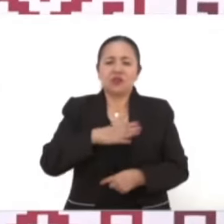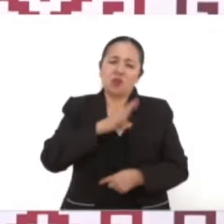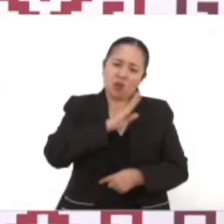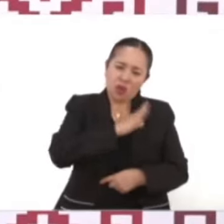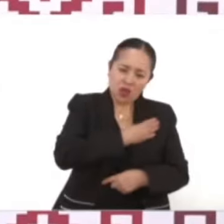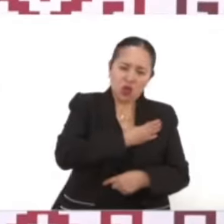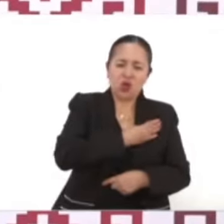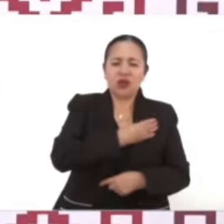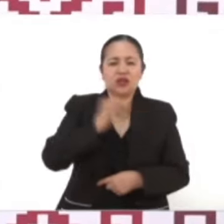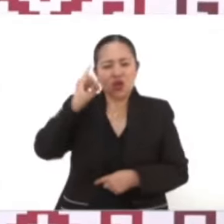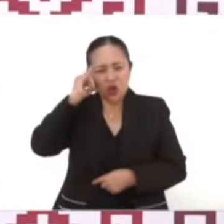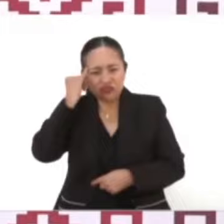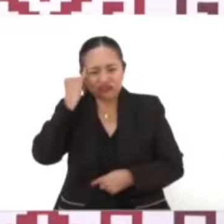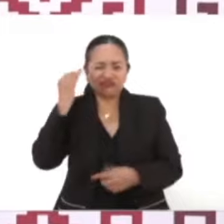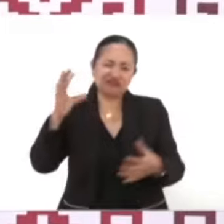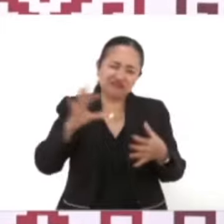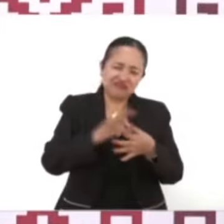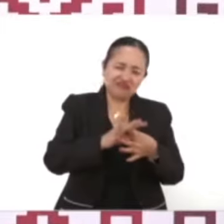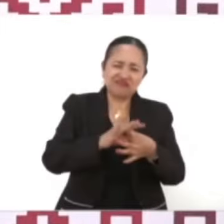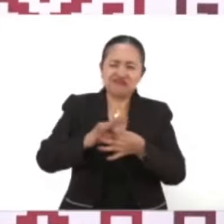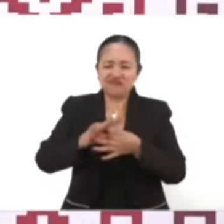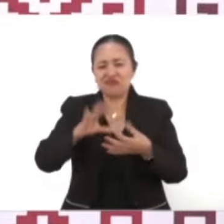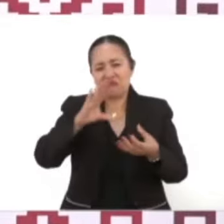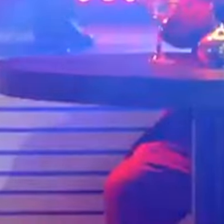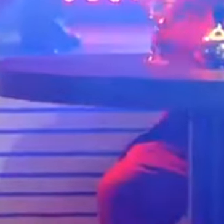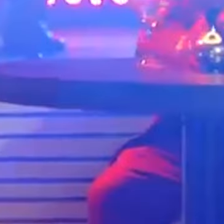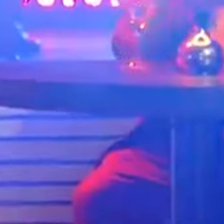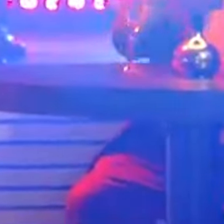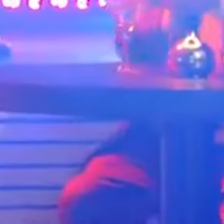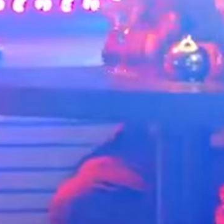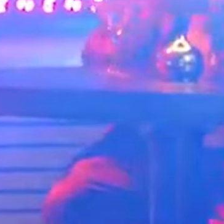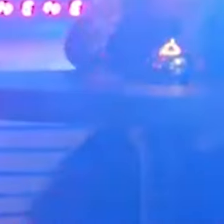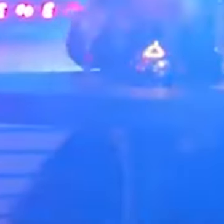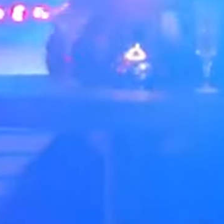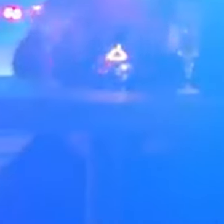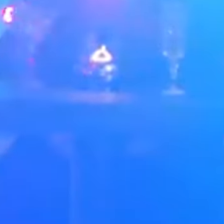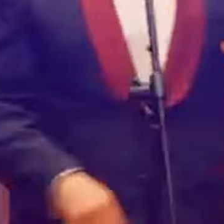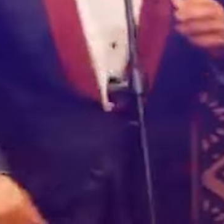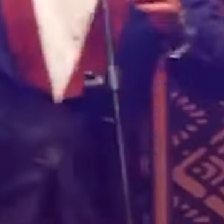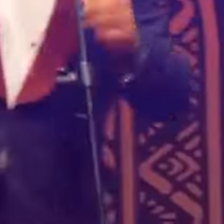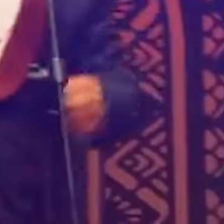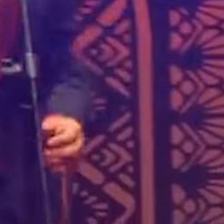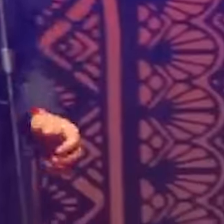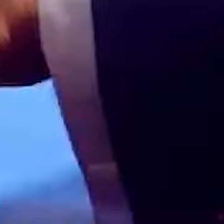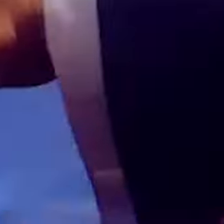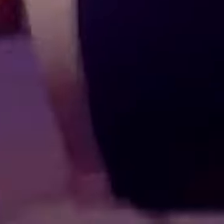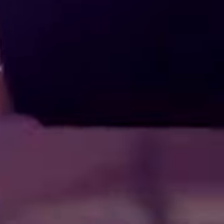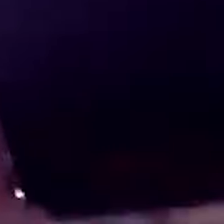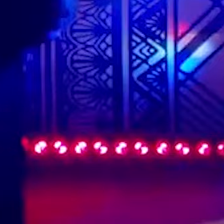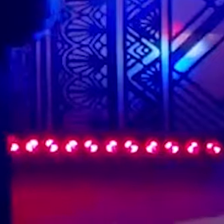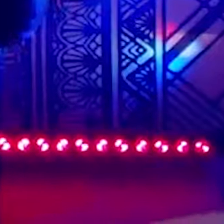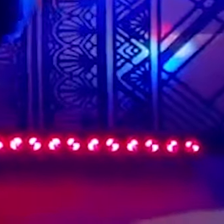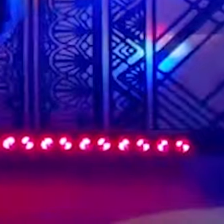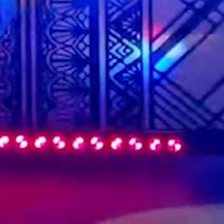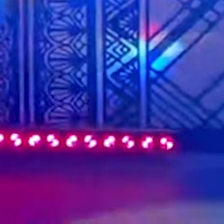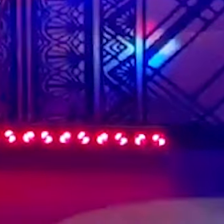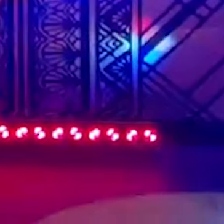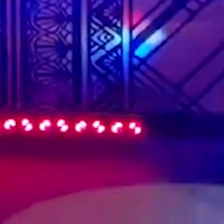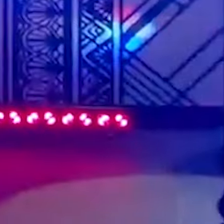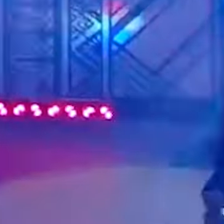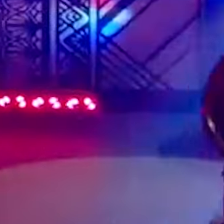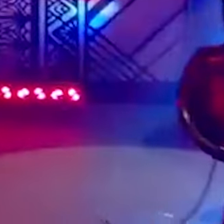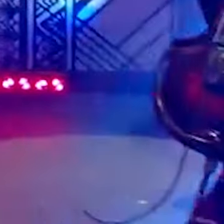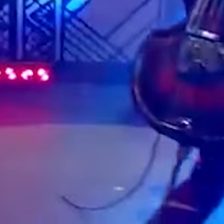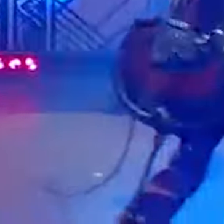actividades recreativas y culturales que habrá en febrero en la Ciudad de México. Y dentro de todo esto, destaca el concierto gratuito que ofrecerá la Sonora Santanera,